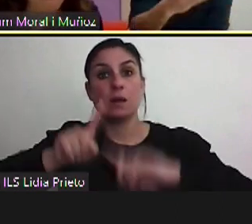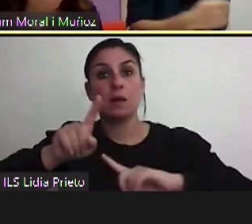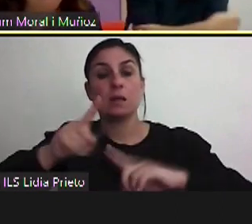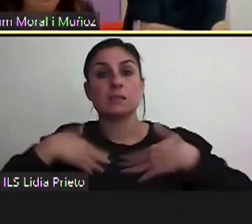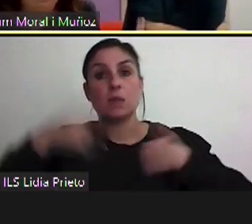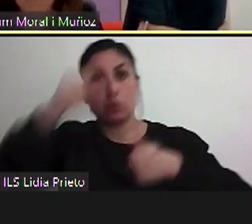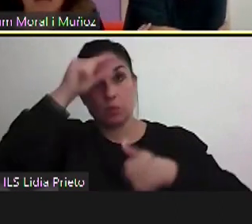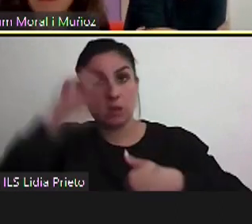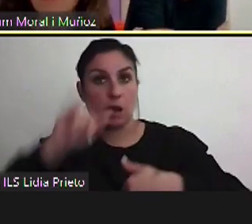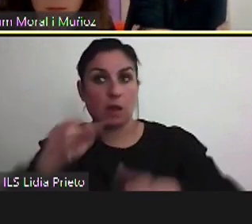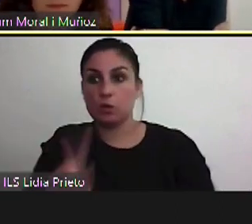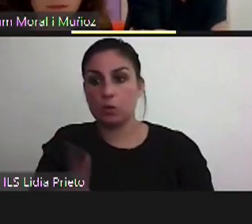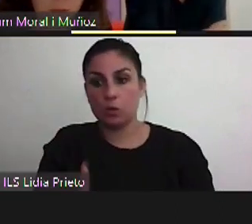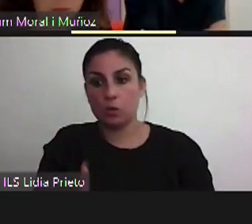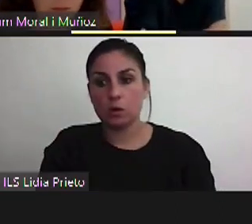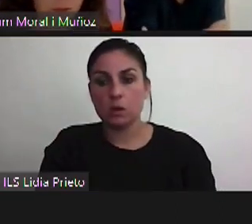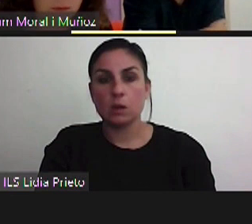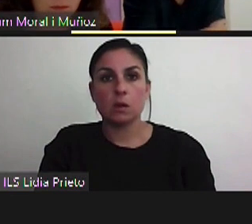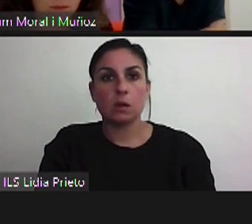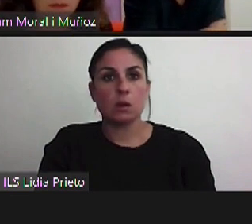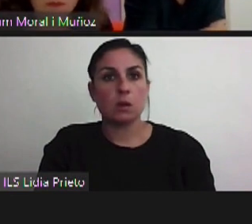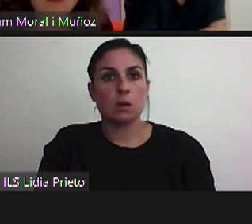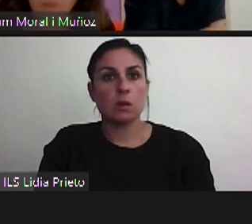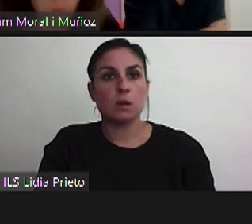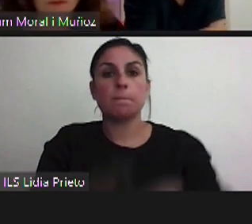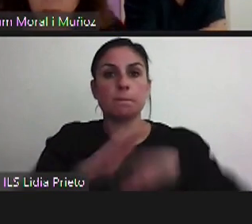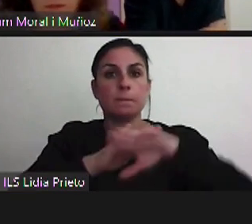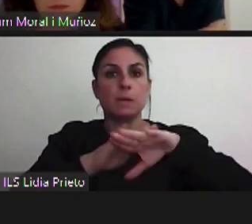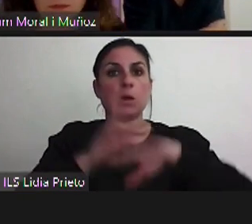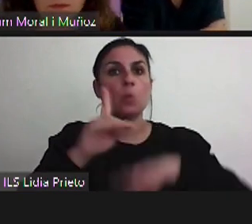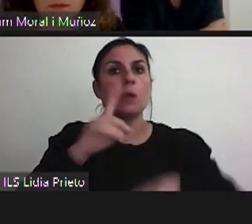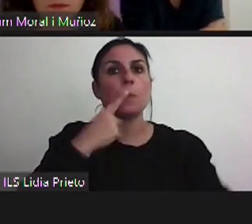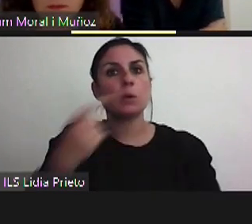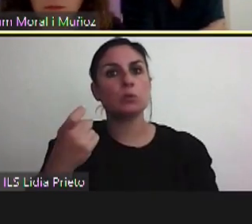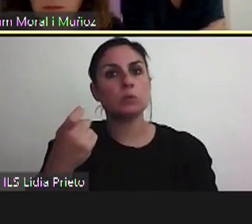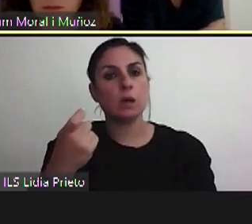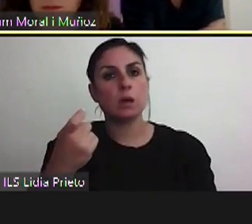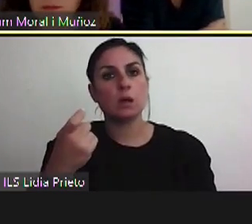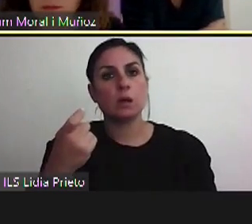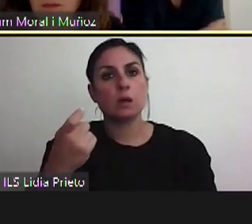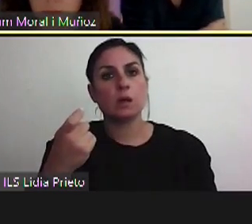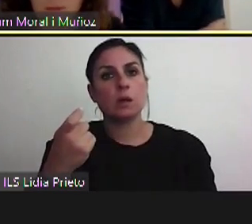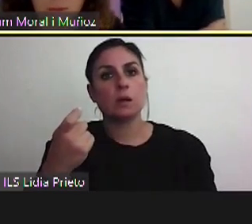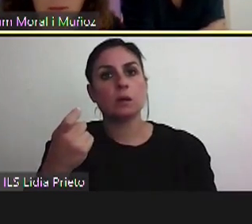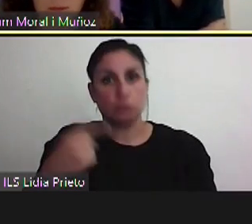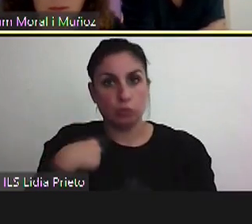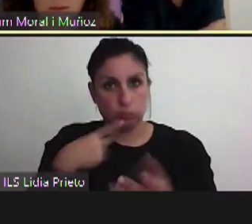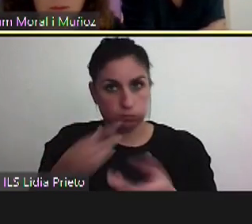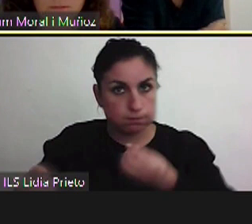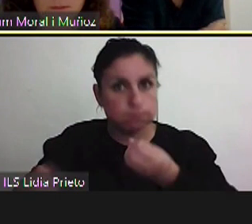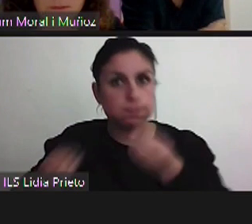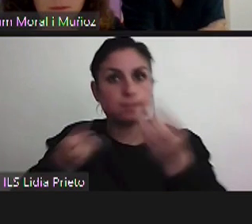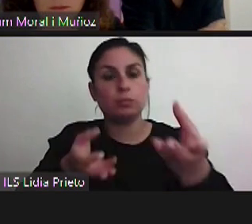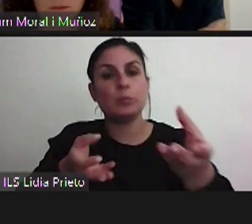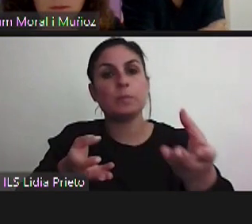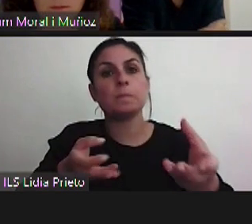Y bueno, Perdonad, que ha entrado una pregunta y os la lanzo, ¿vale?